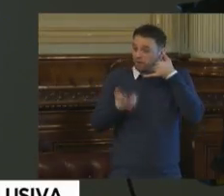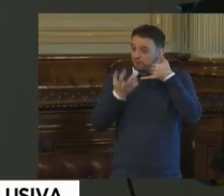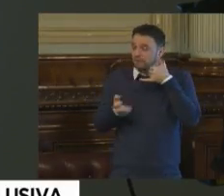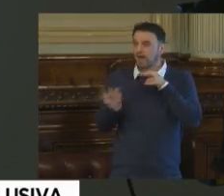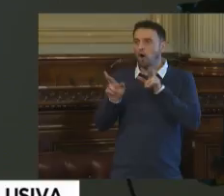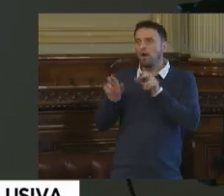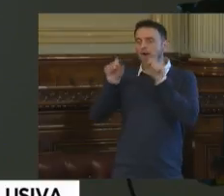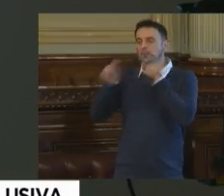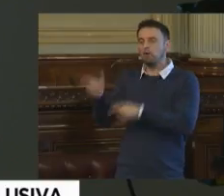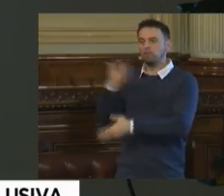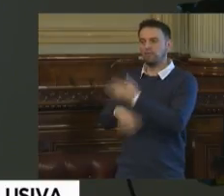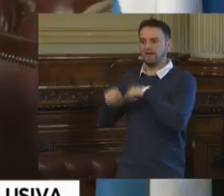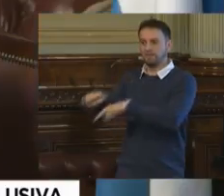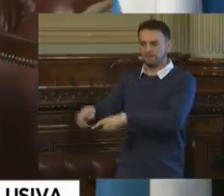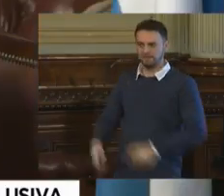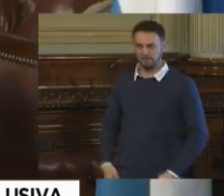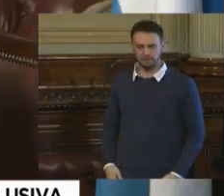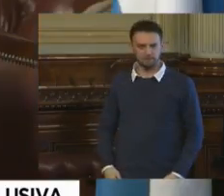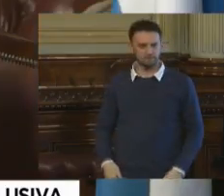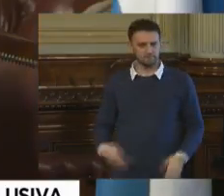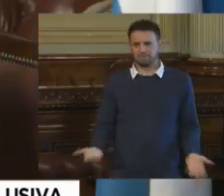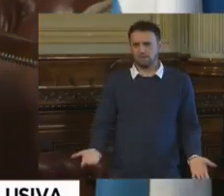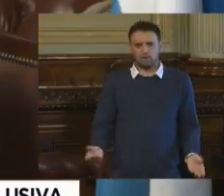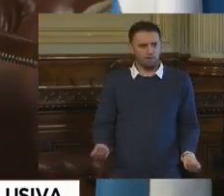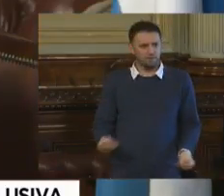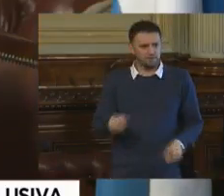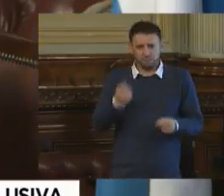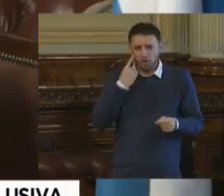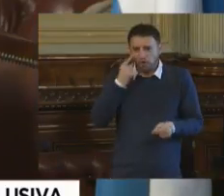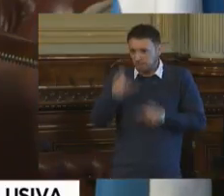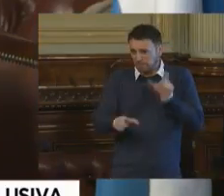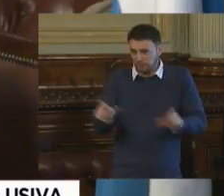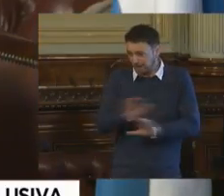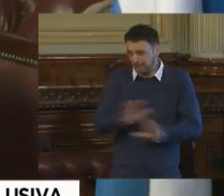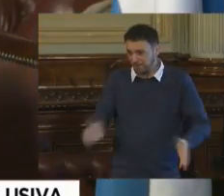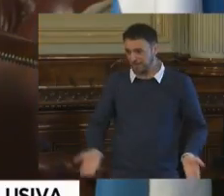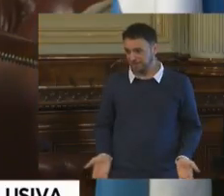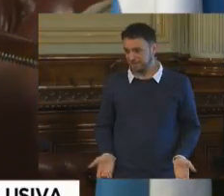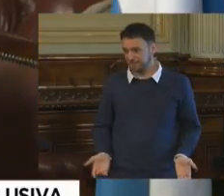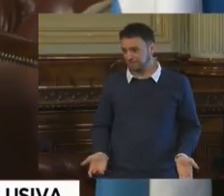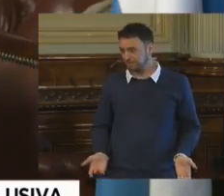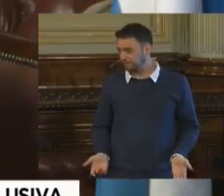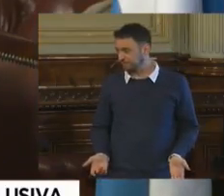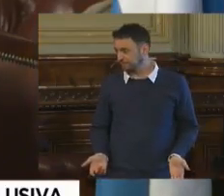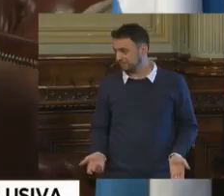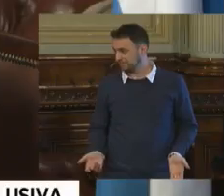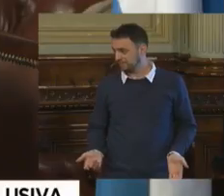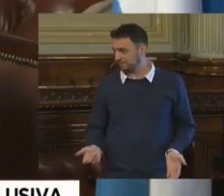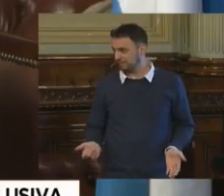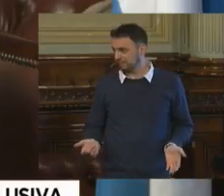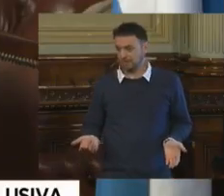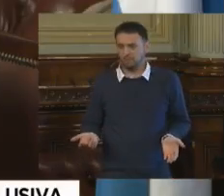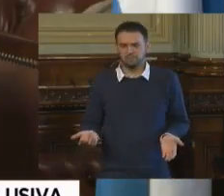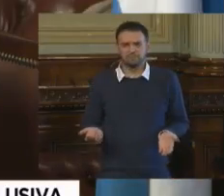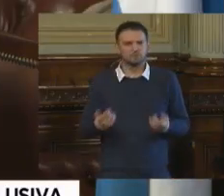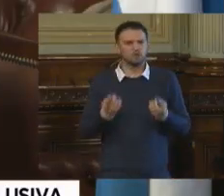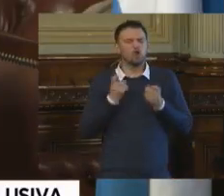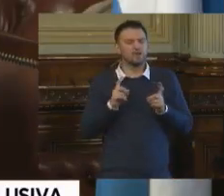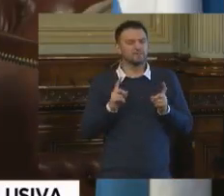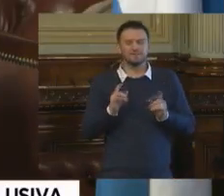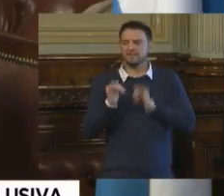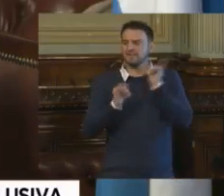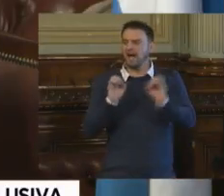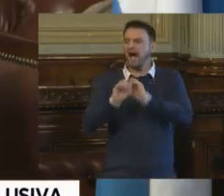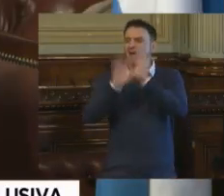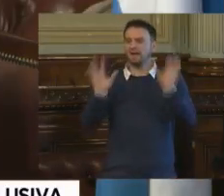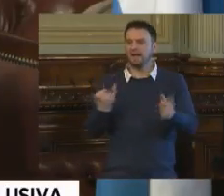espero que solamente utilice o que la distinto exclusivamente para personas con discapacidad como si fuera necesario